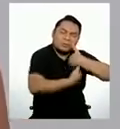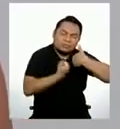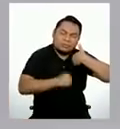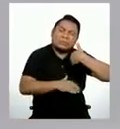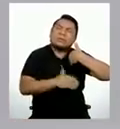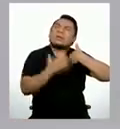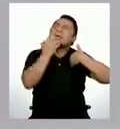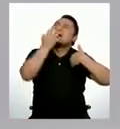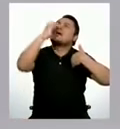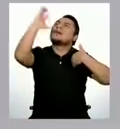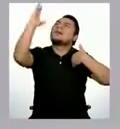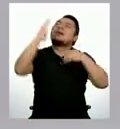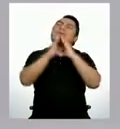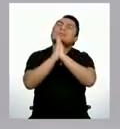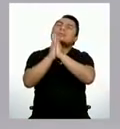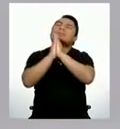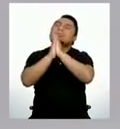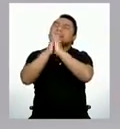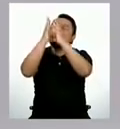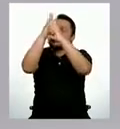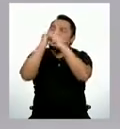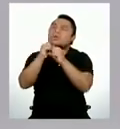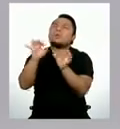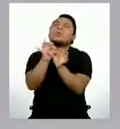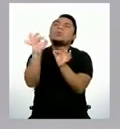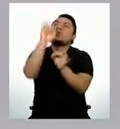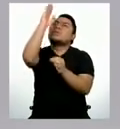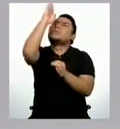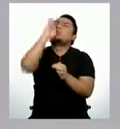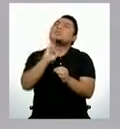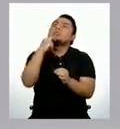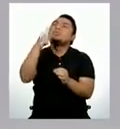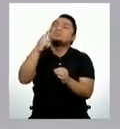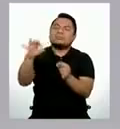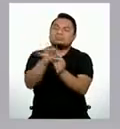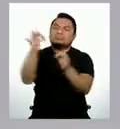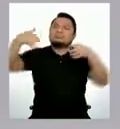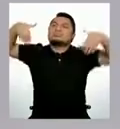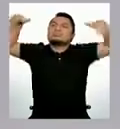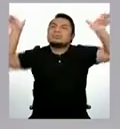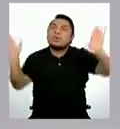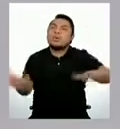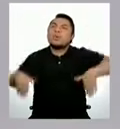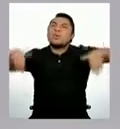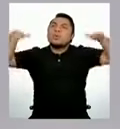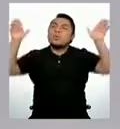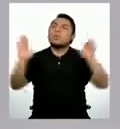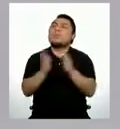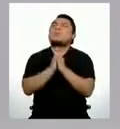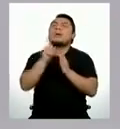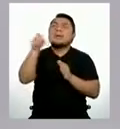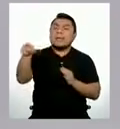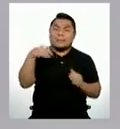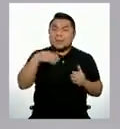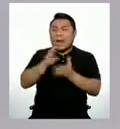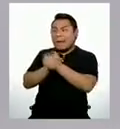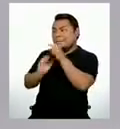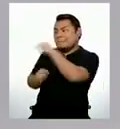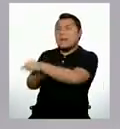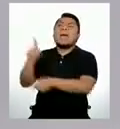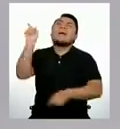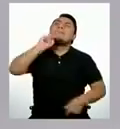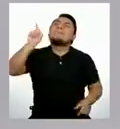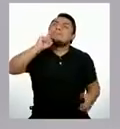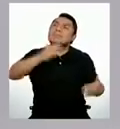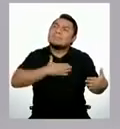una súplica. Bondadoso espíritu guardián de la selva, perdóname, mi amigo me ha engañado, dijo